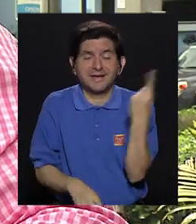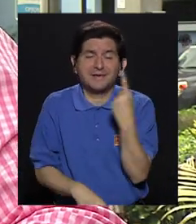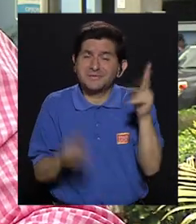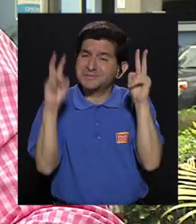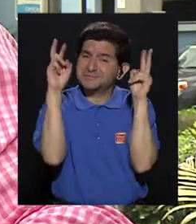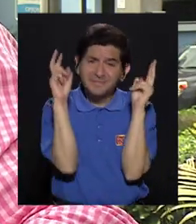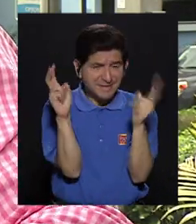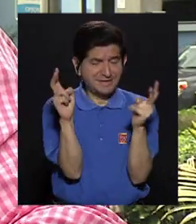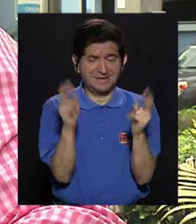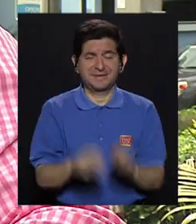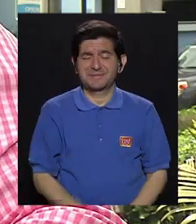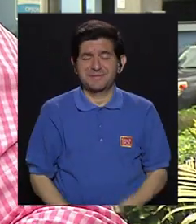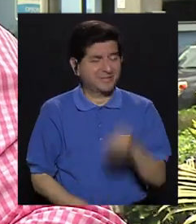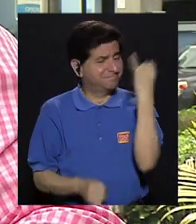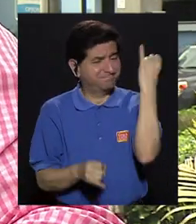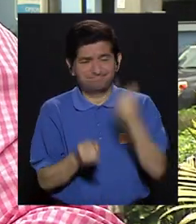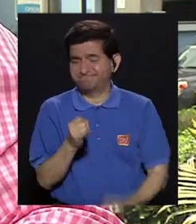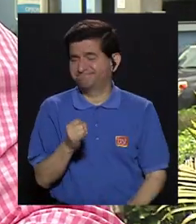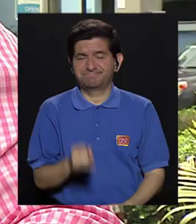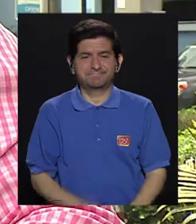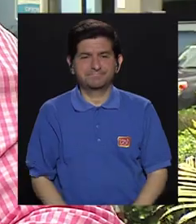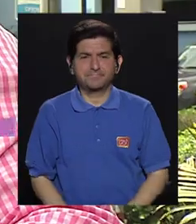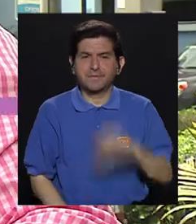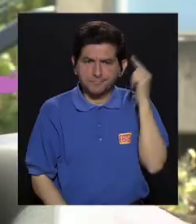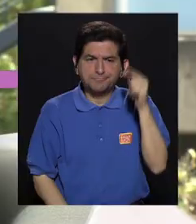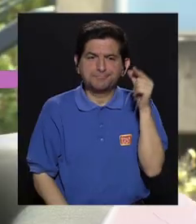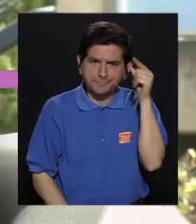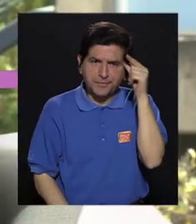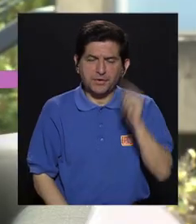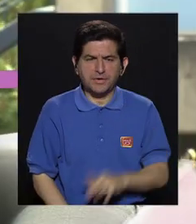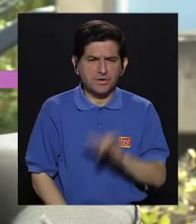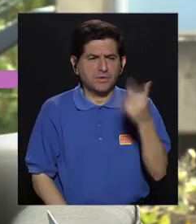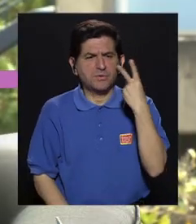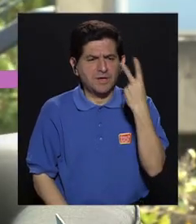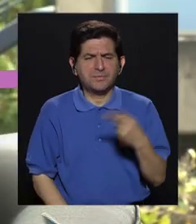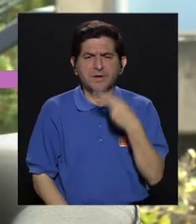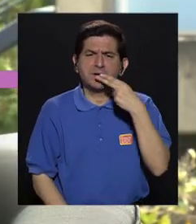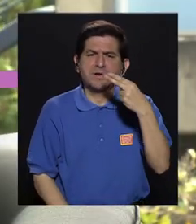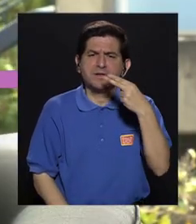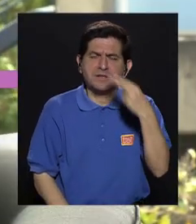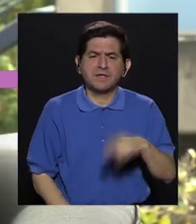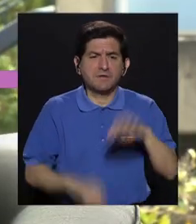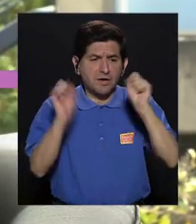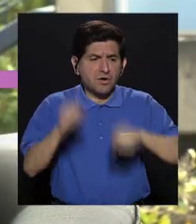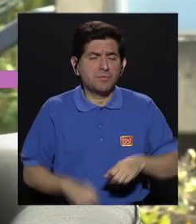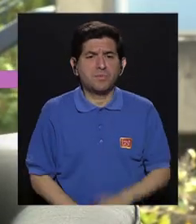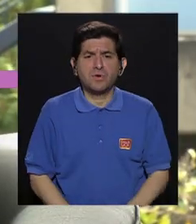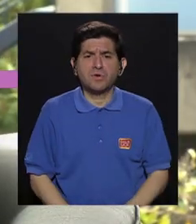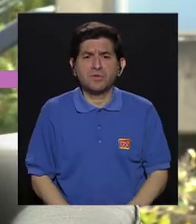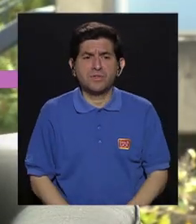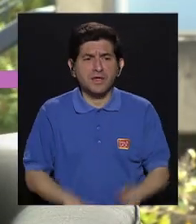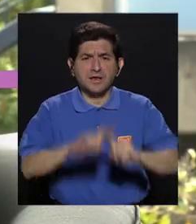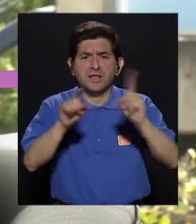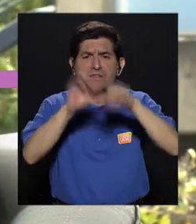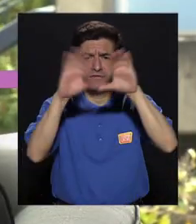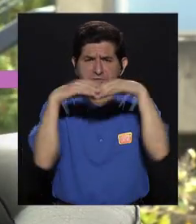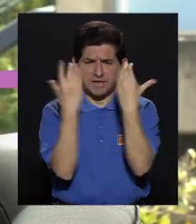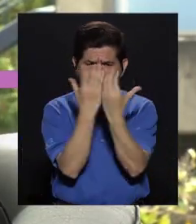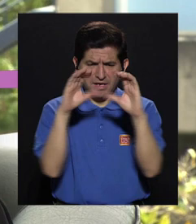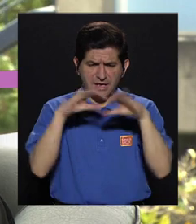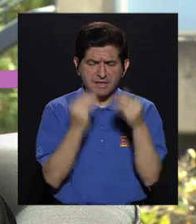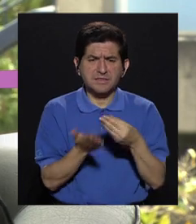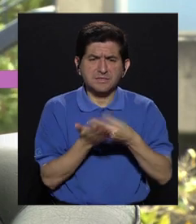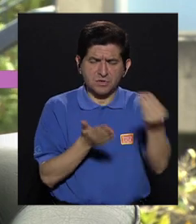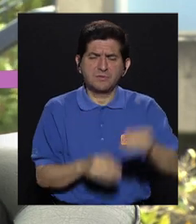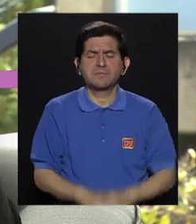pues siempre es un tema que de nunca acabar, ¿verdad? Por supuesto, y es que también vemos que el tabaco se puede conseguir en varias